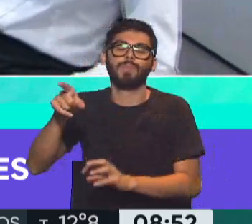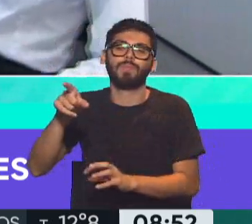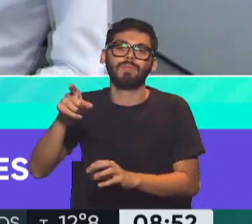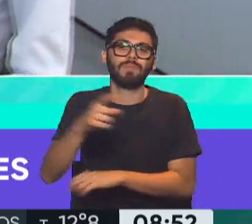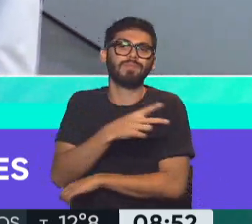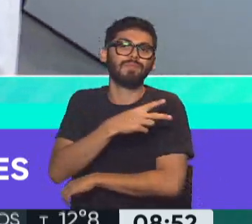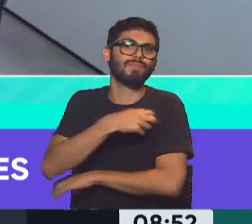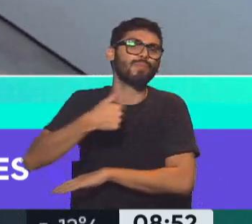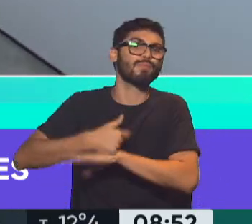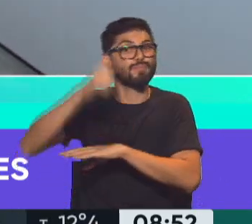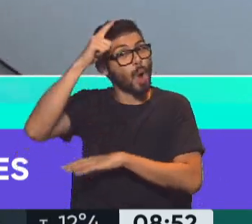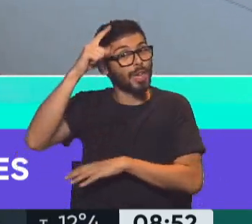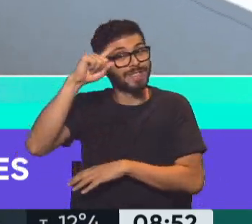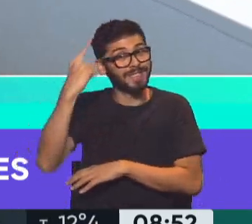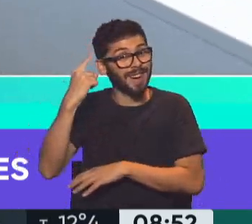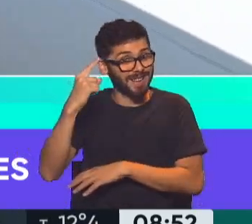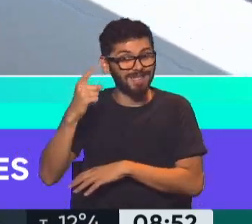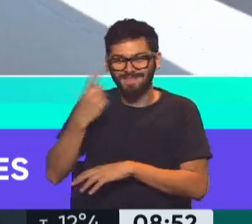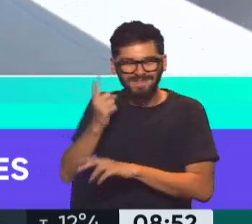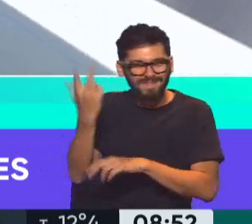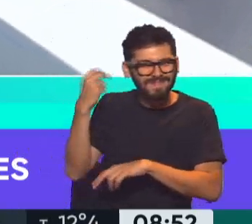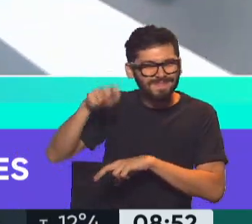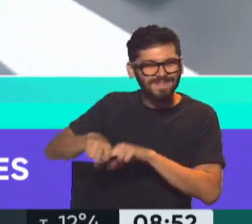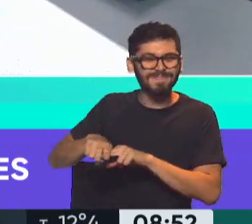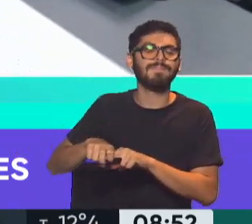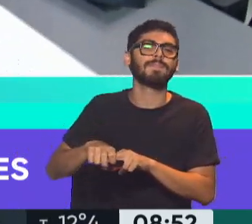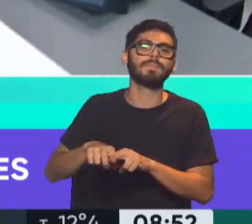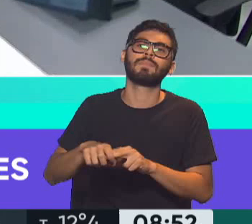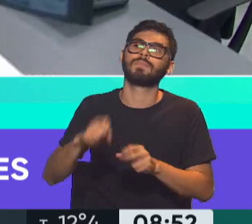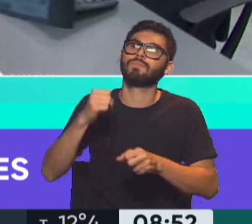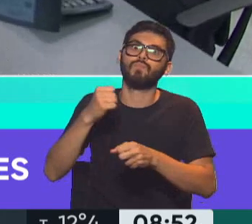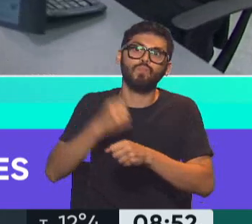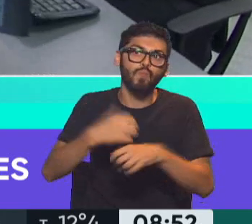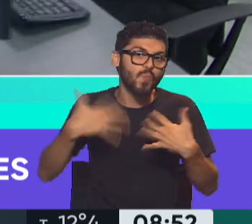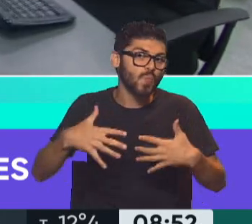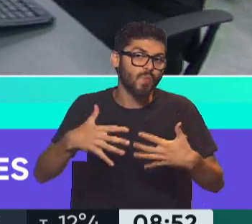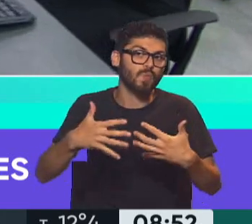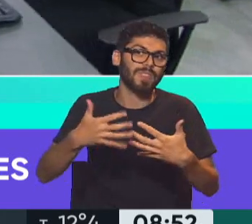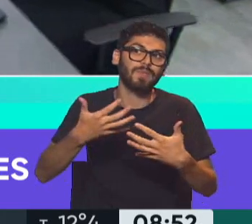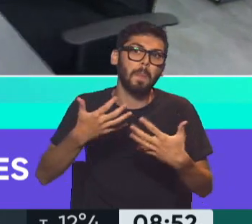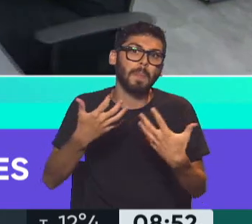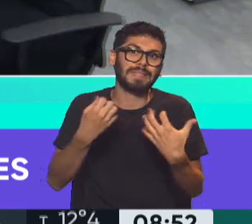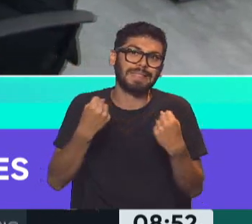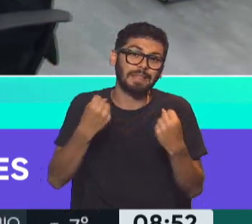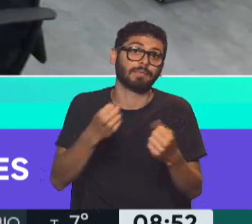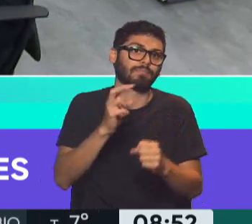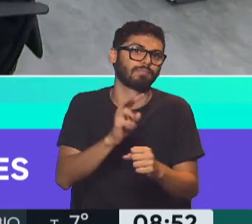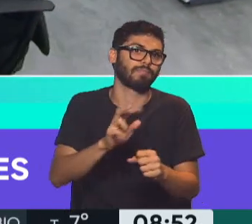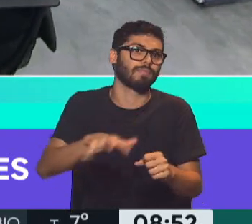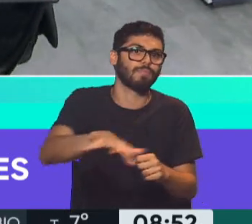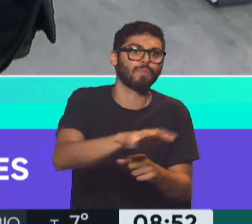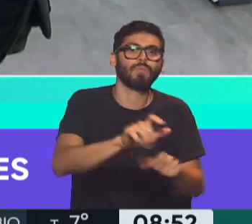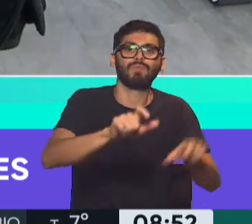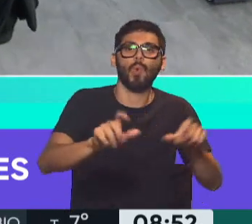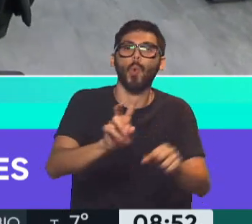policía federal mucho trabajo en pos de de mejorar el cuidado ciudadano y una gran